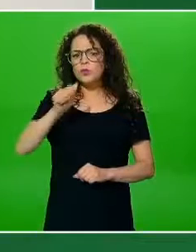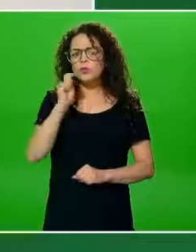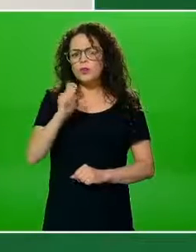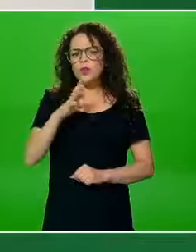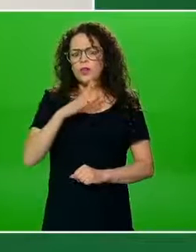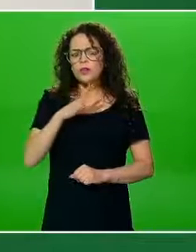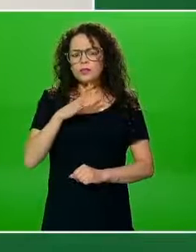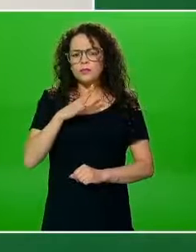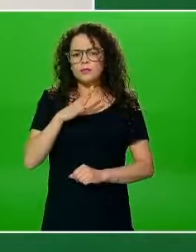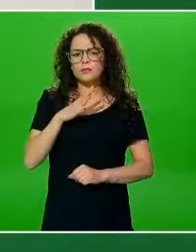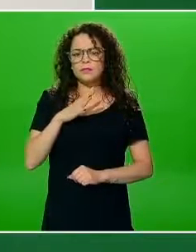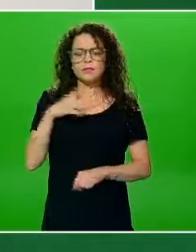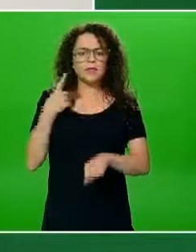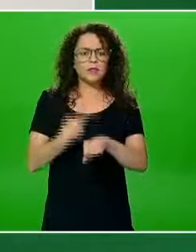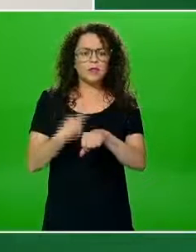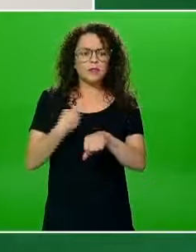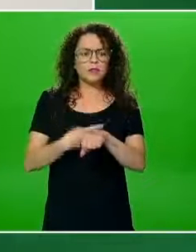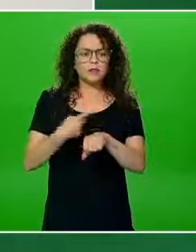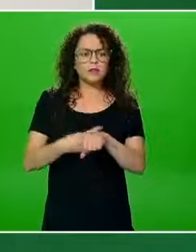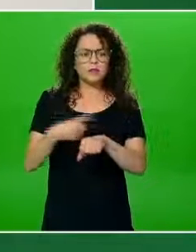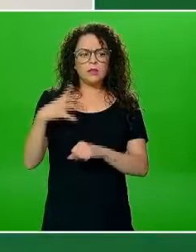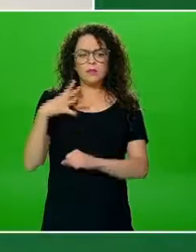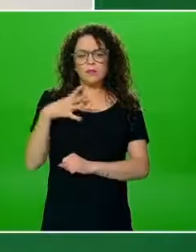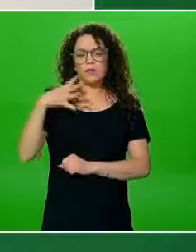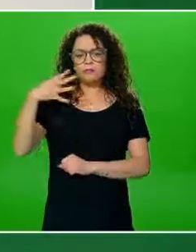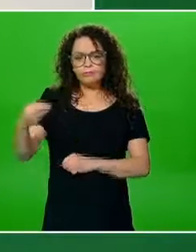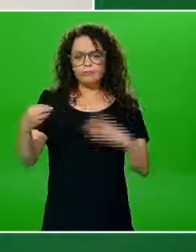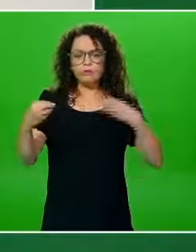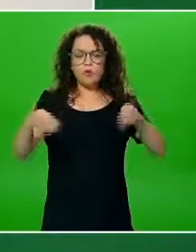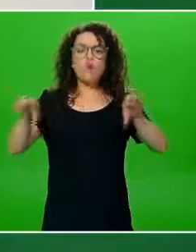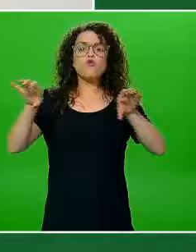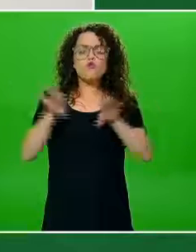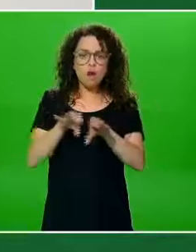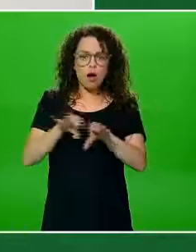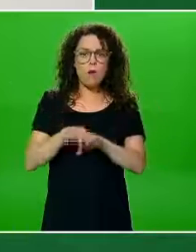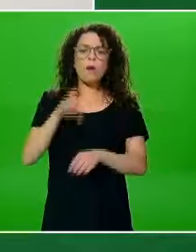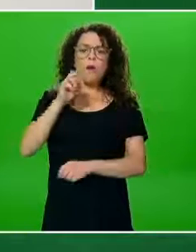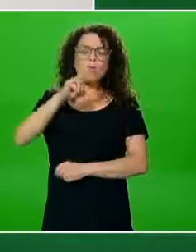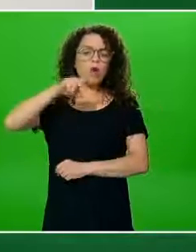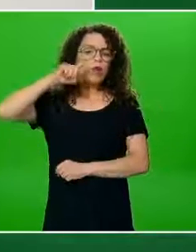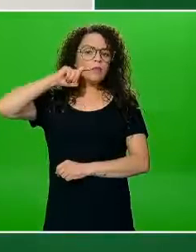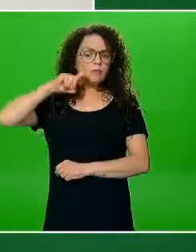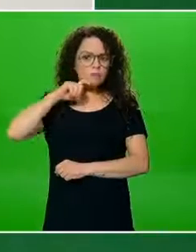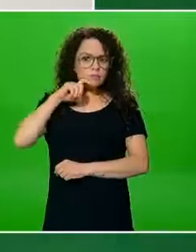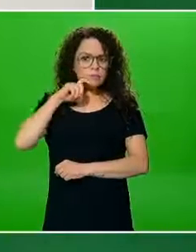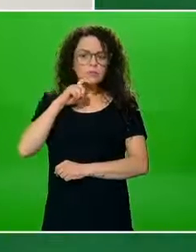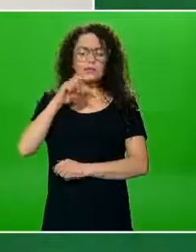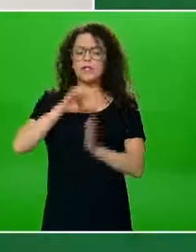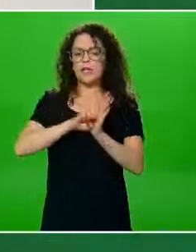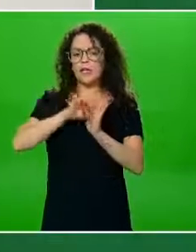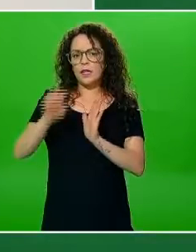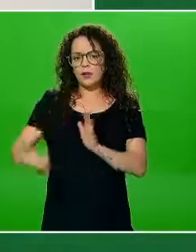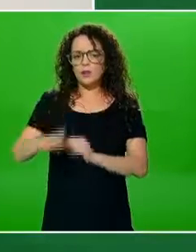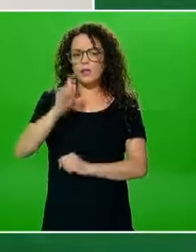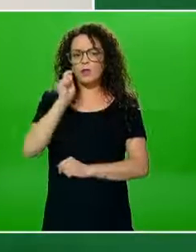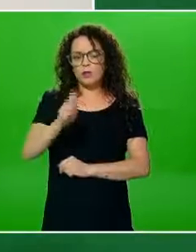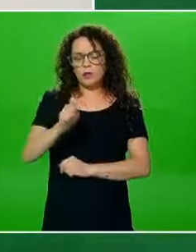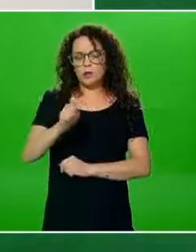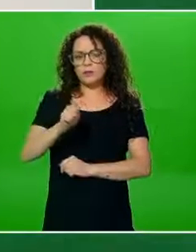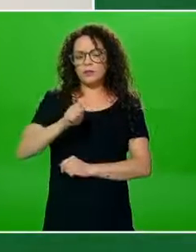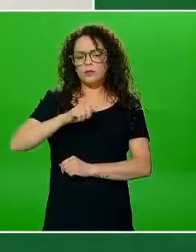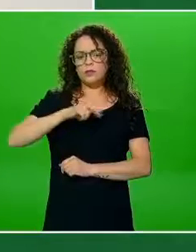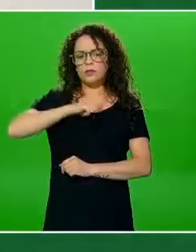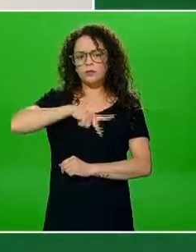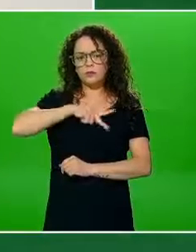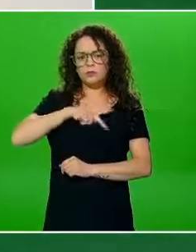que son las enfermedades de transmisión sexual, en donde tenemos la vigilancia de VIH, se lleva en esta